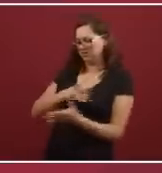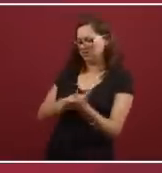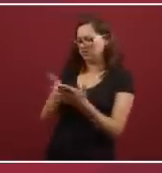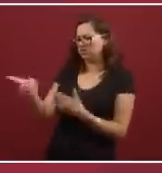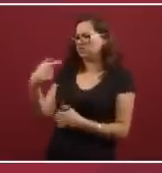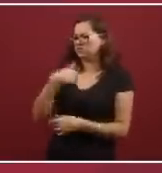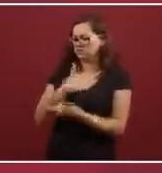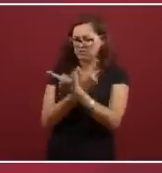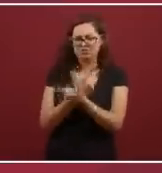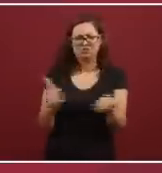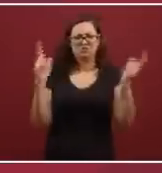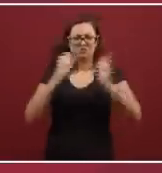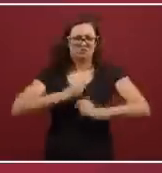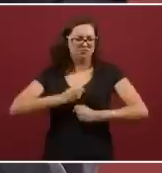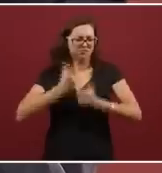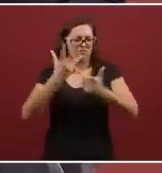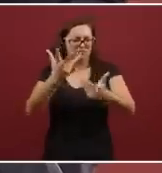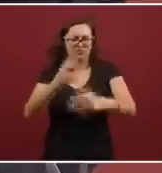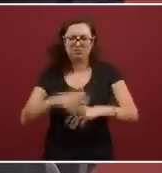de manifestación,